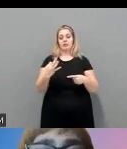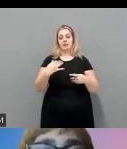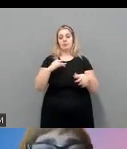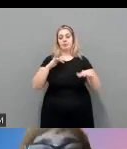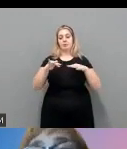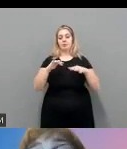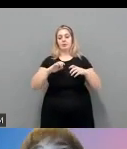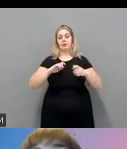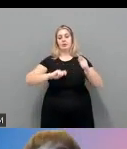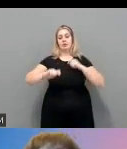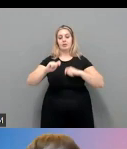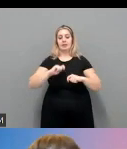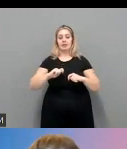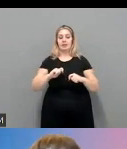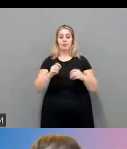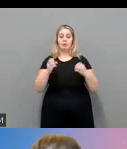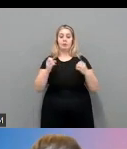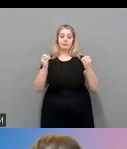movimiento asociativo. Bueno,